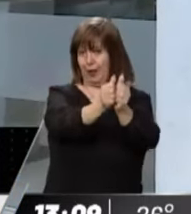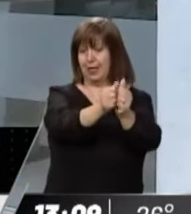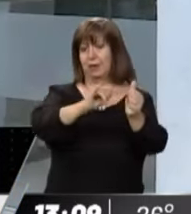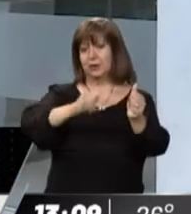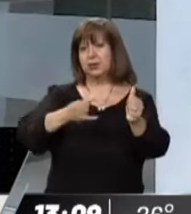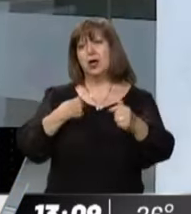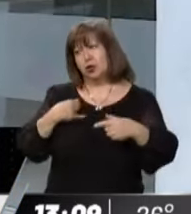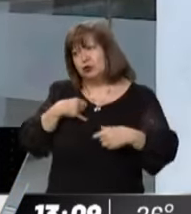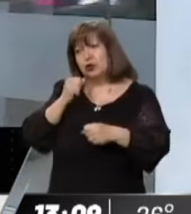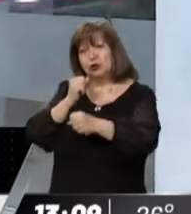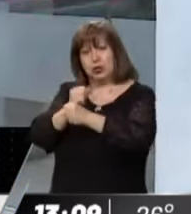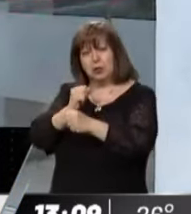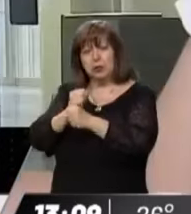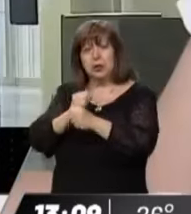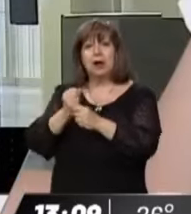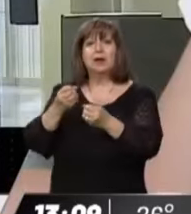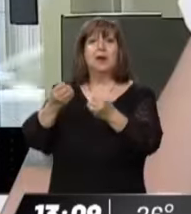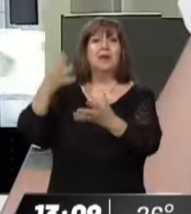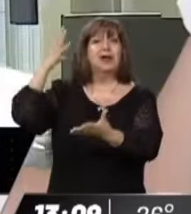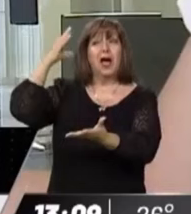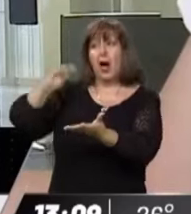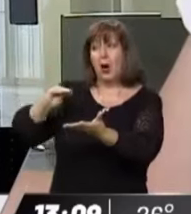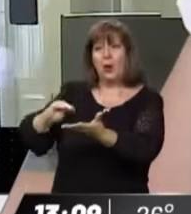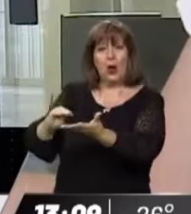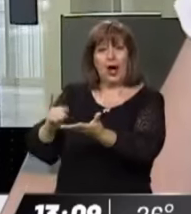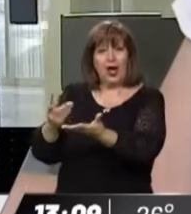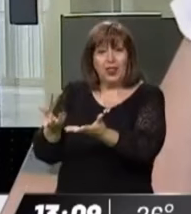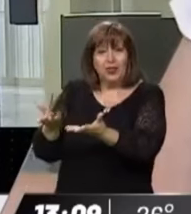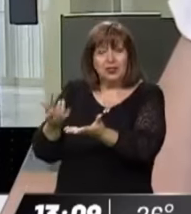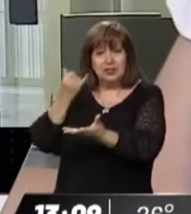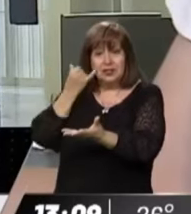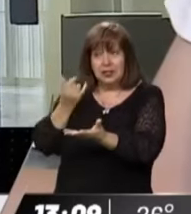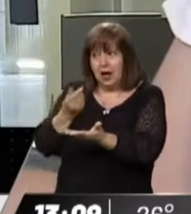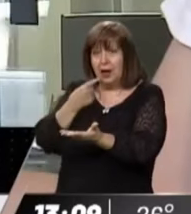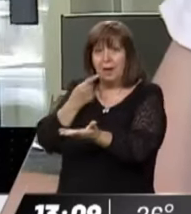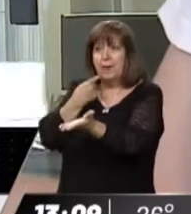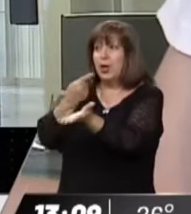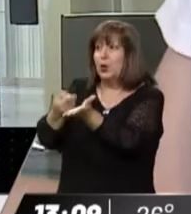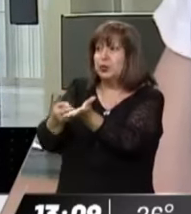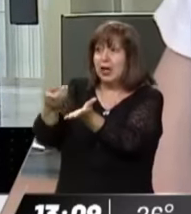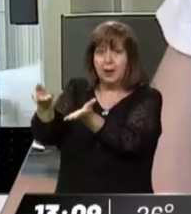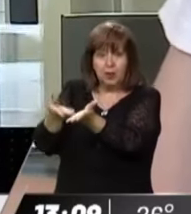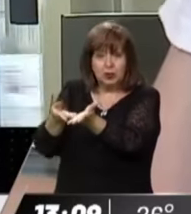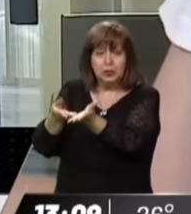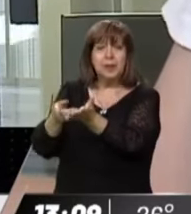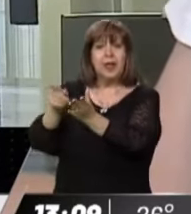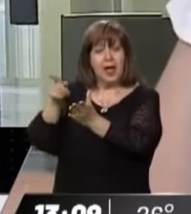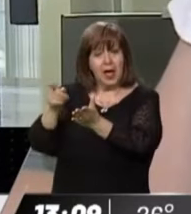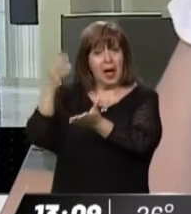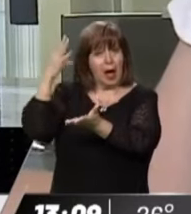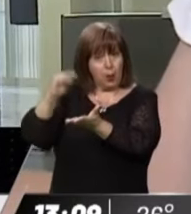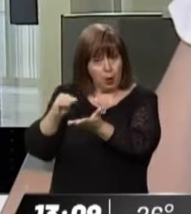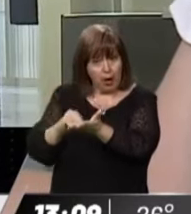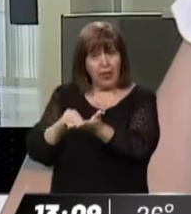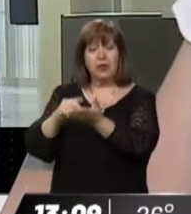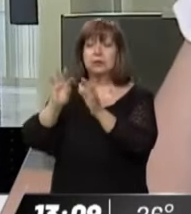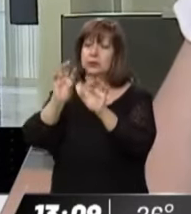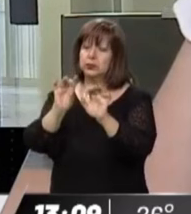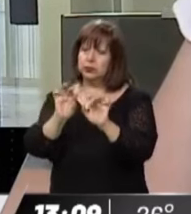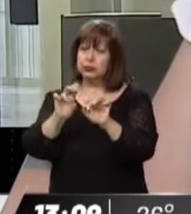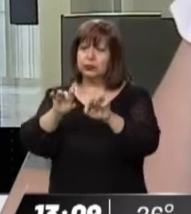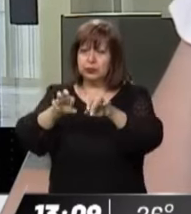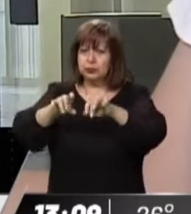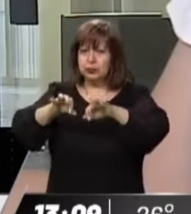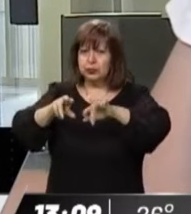nuestro grupo de abogados no solo del colegio farmacéutico también de cámara de farmacia en una elaboración este de una